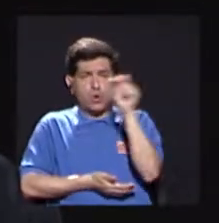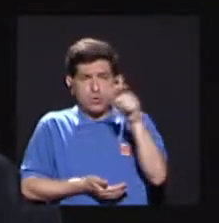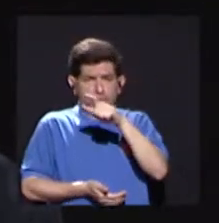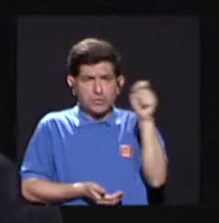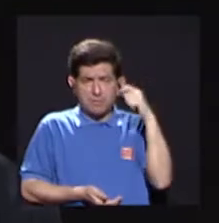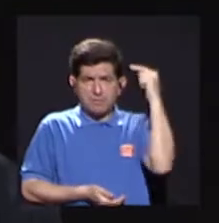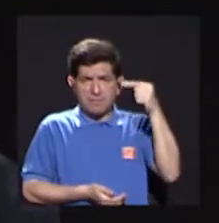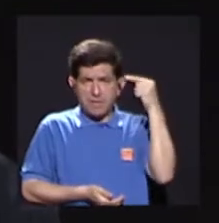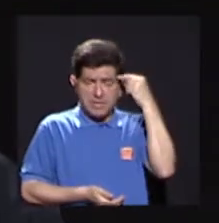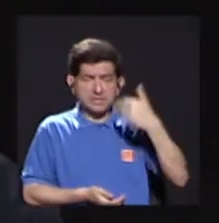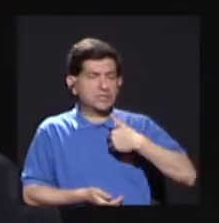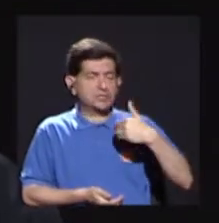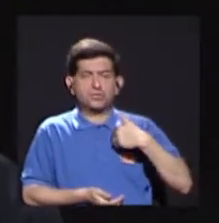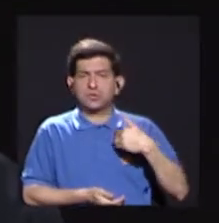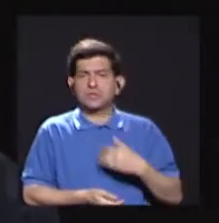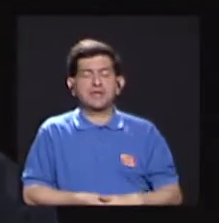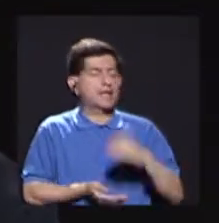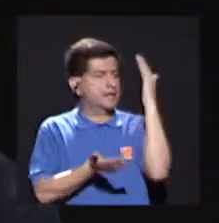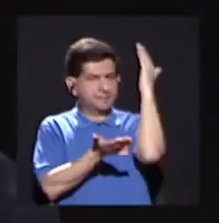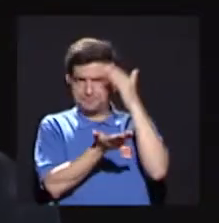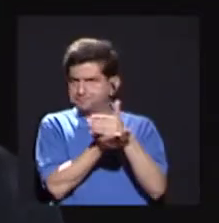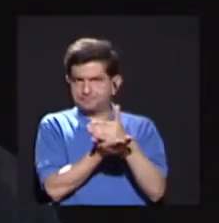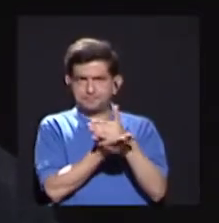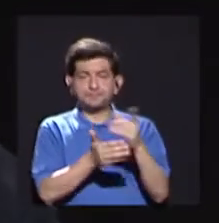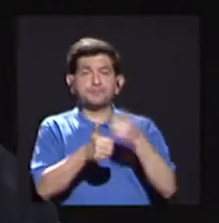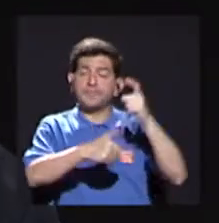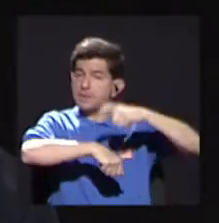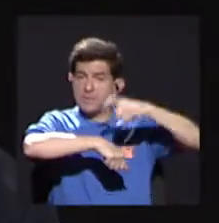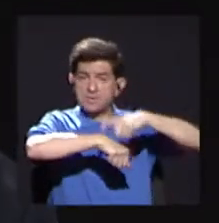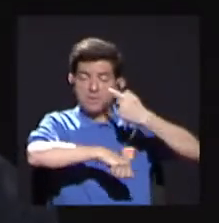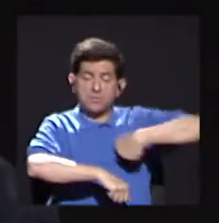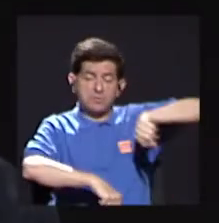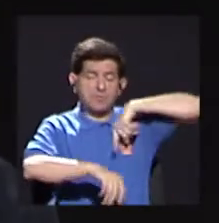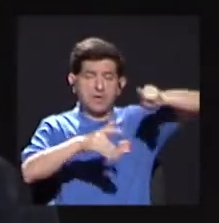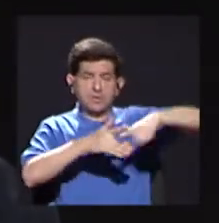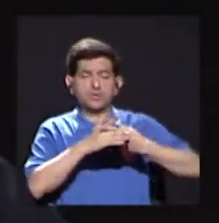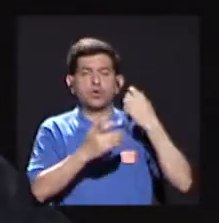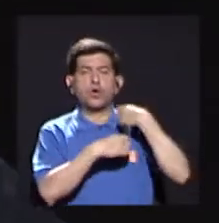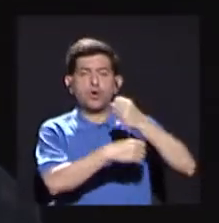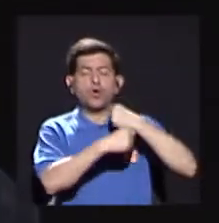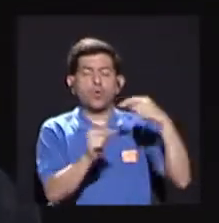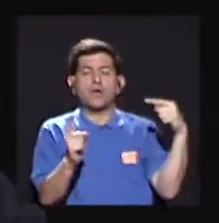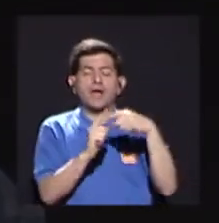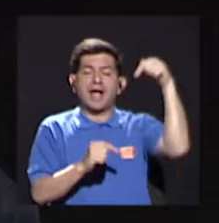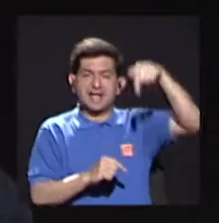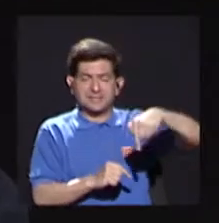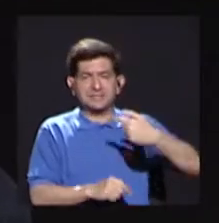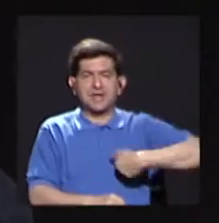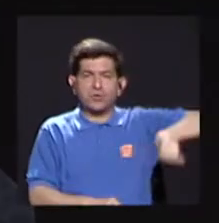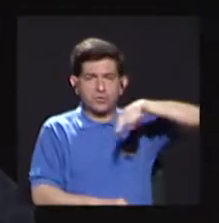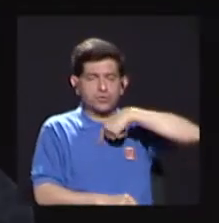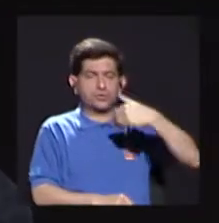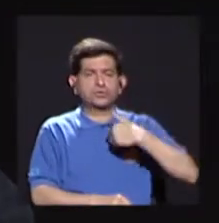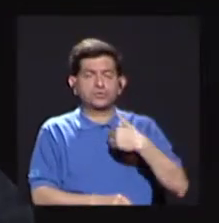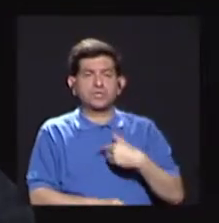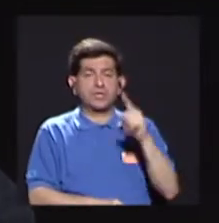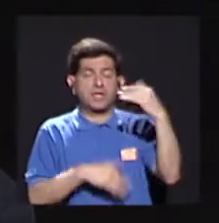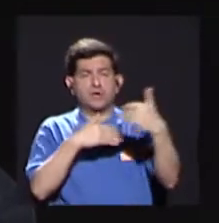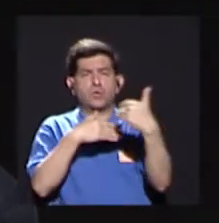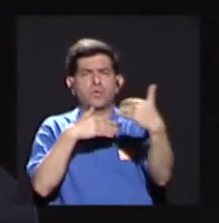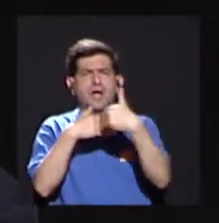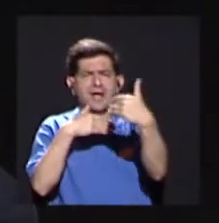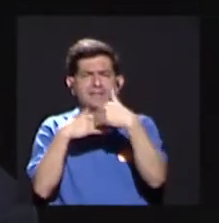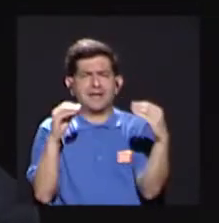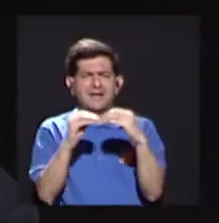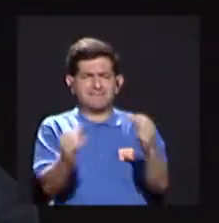de gobierno en donde no hemos tenido el respiro desde el primer momento que entramos con una huelga hasta hoy que estamos siendo sometidos a uno de los ataques más